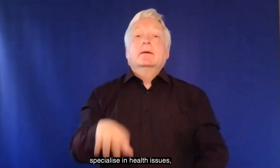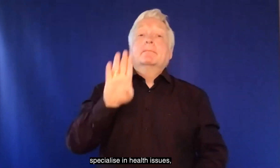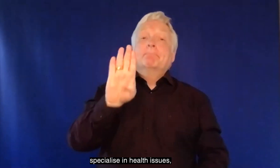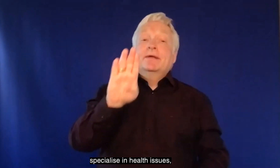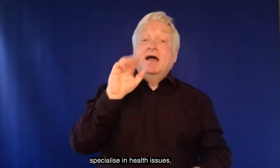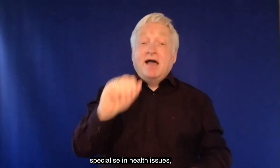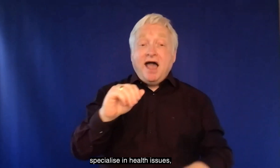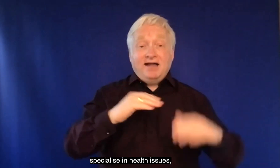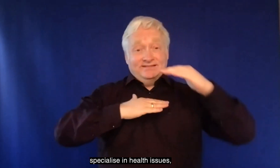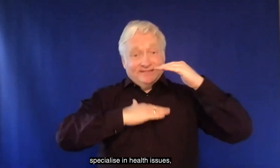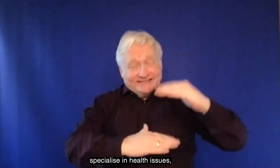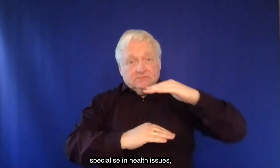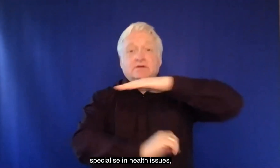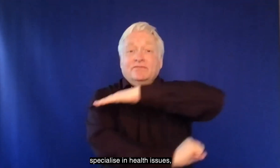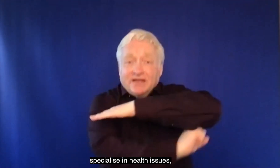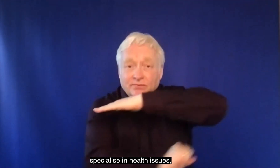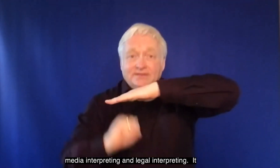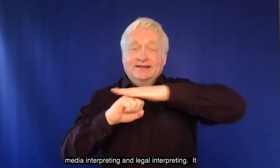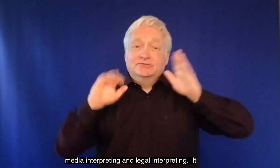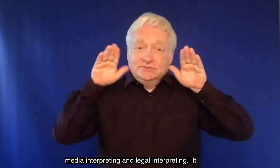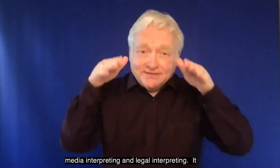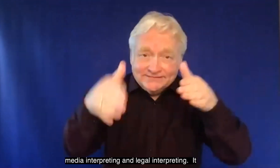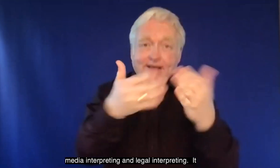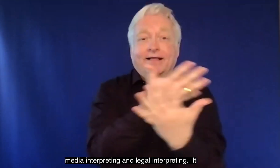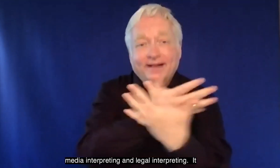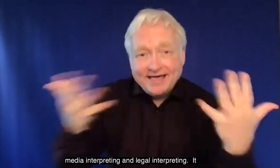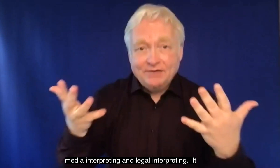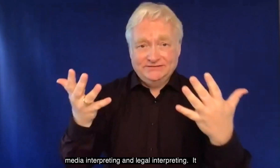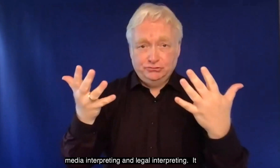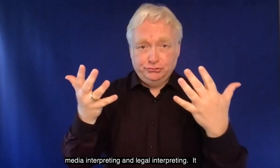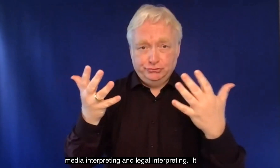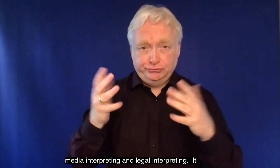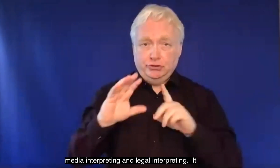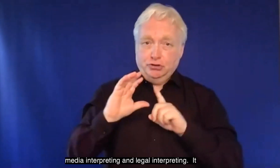Es por ello que me parece importante destacar cómo